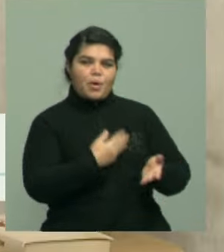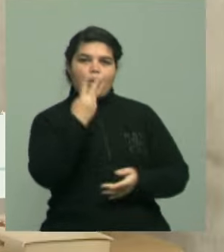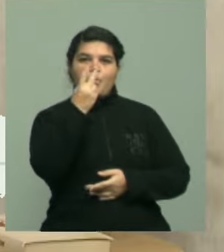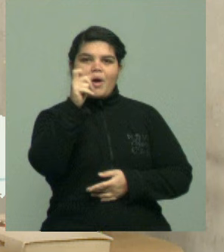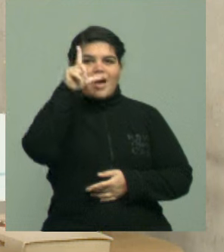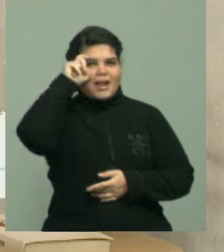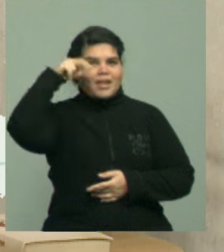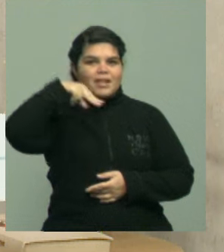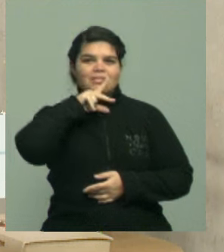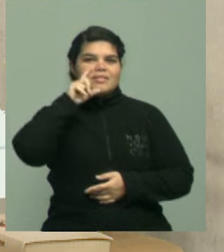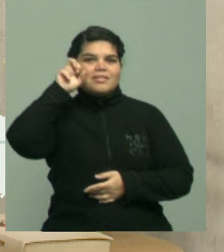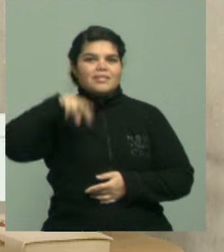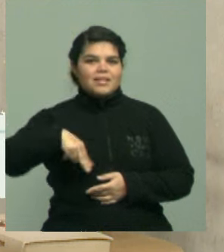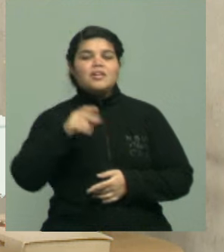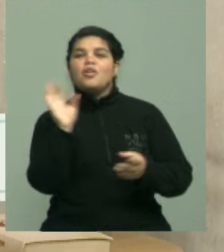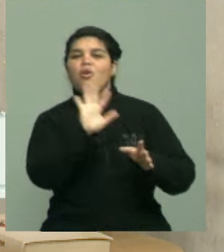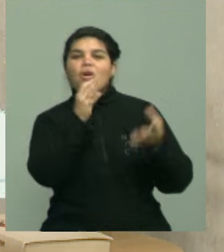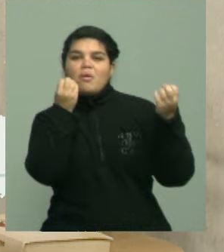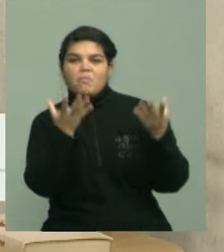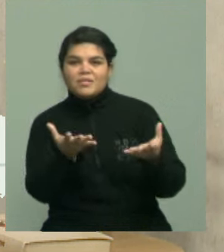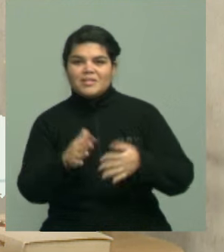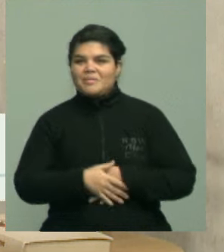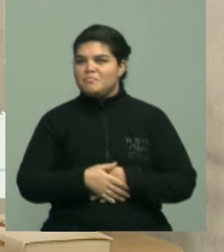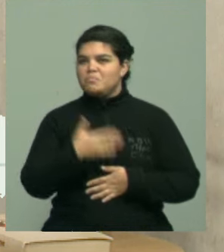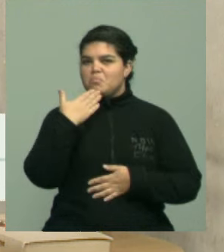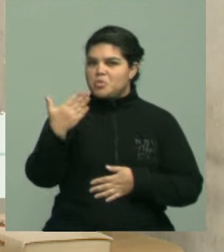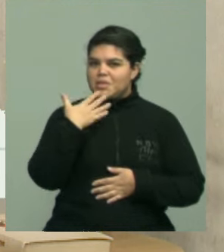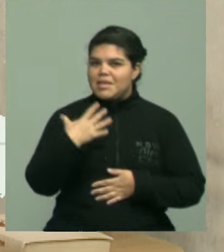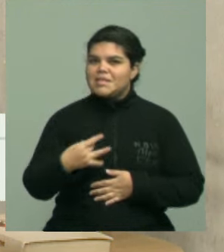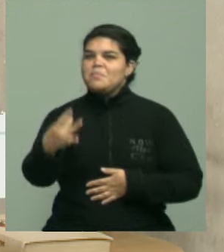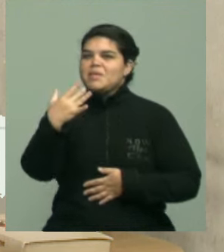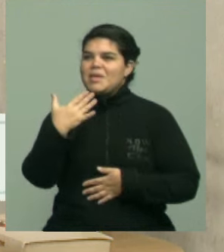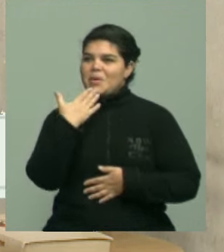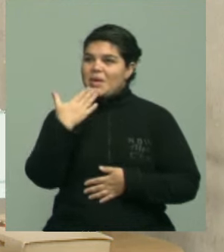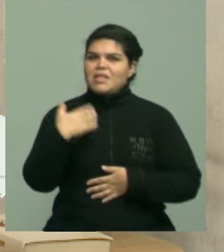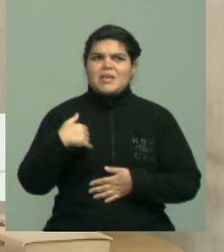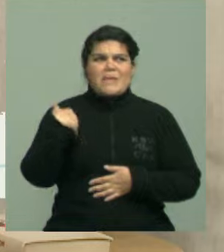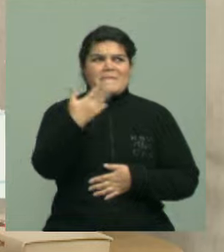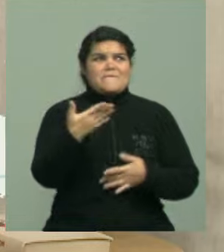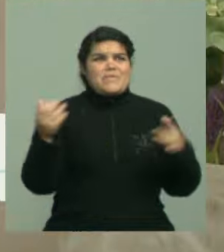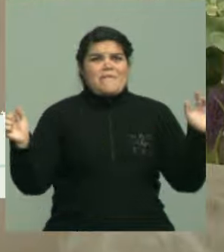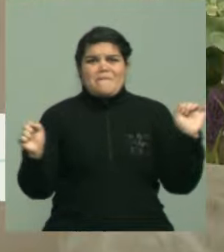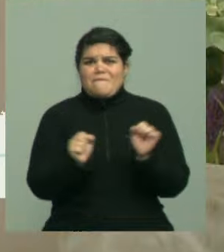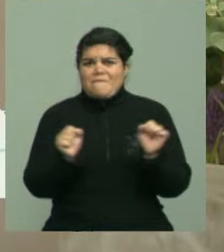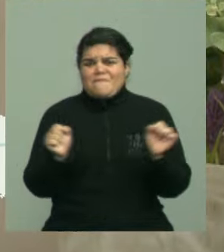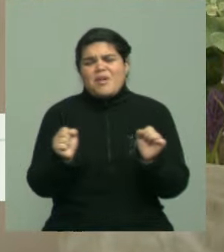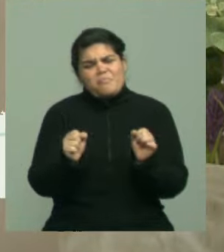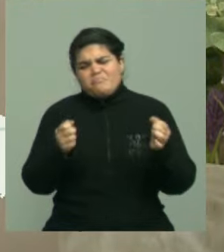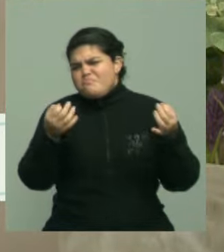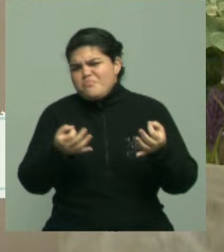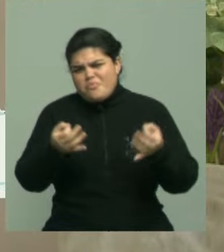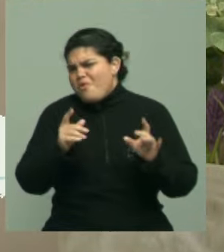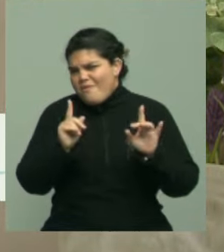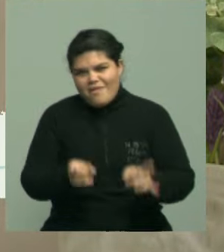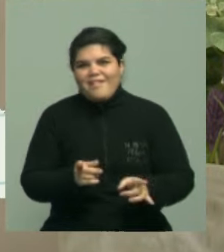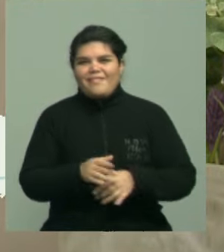¿cómo estás? Bienvenido. Muchas gracias por la invitación. Todo muy bien, con un poco de frío por el día nomás. Sí, con el frío. Bueno, está